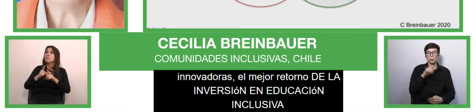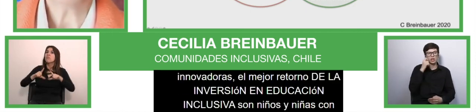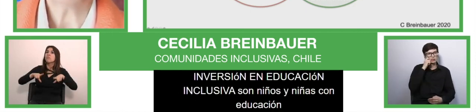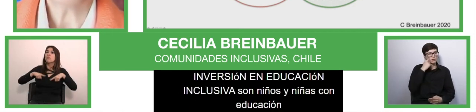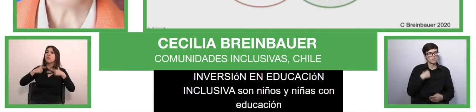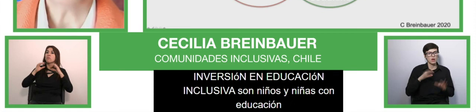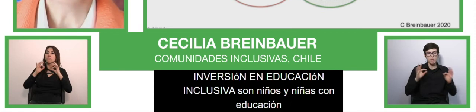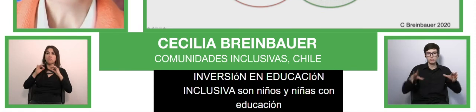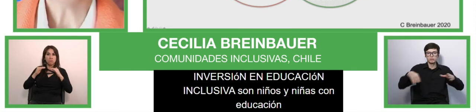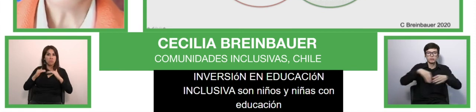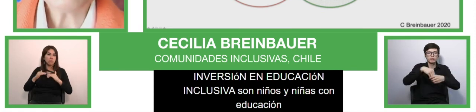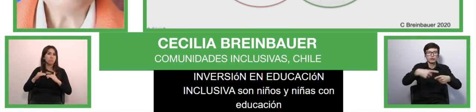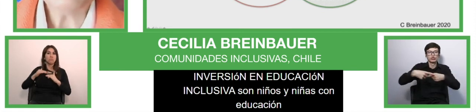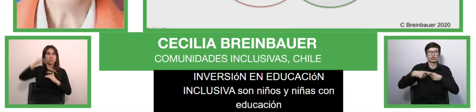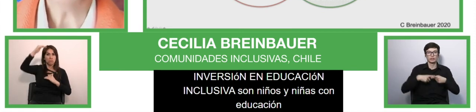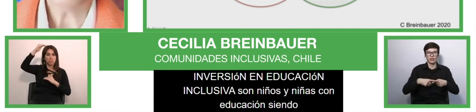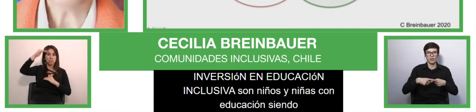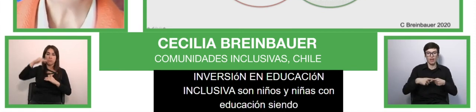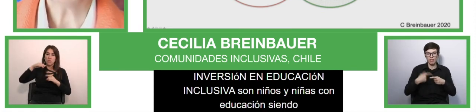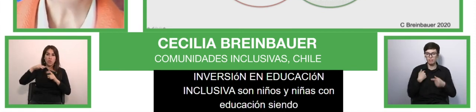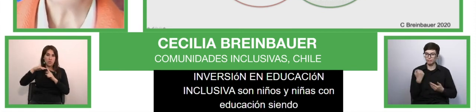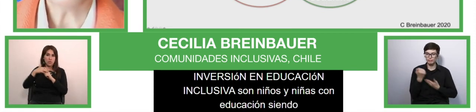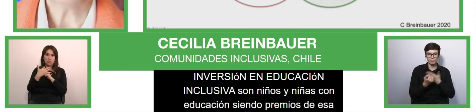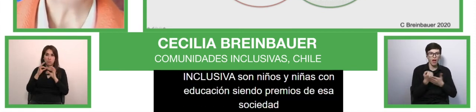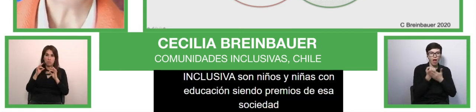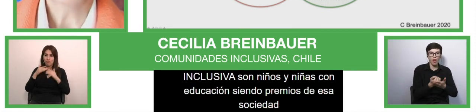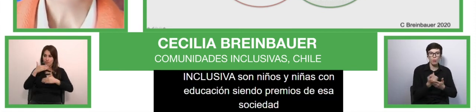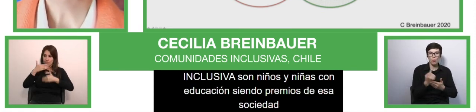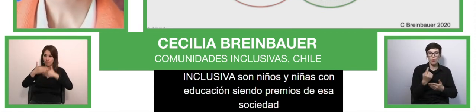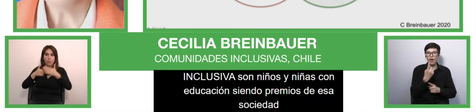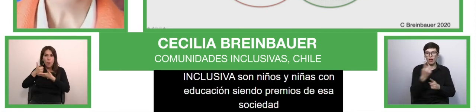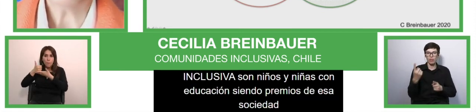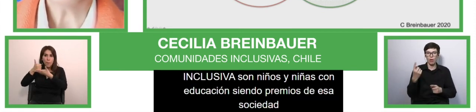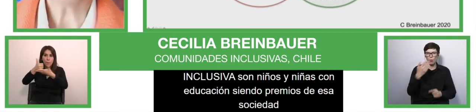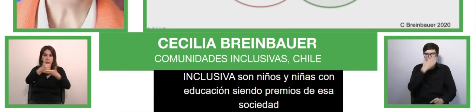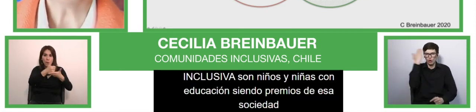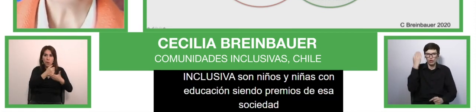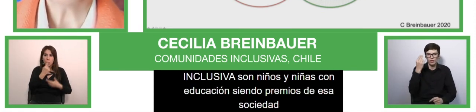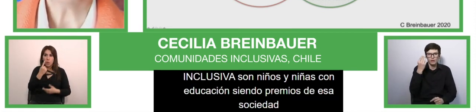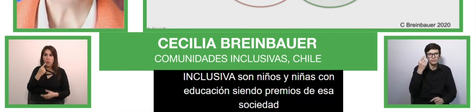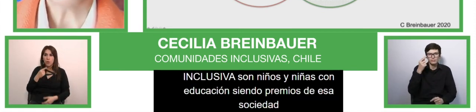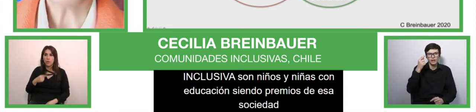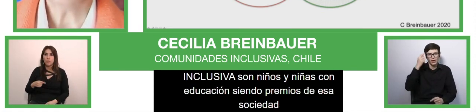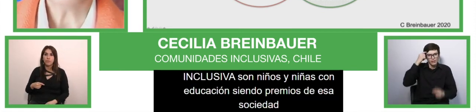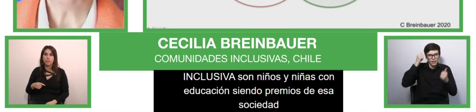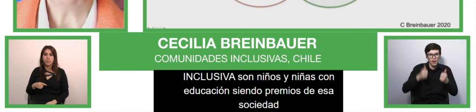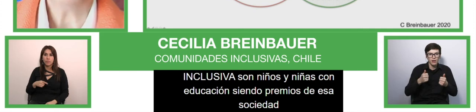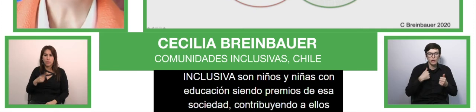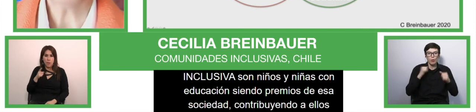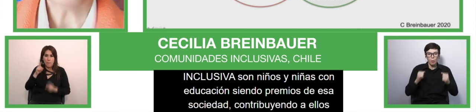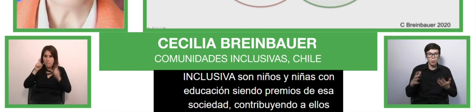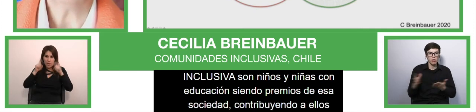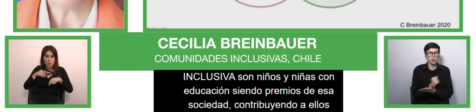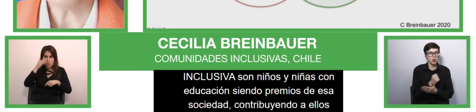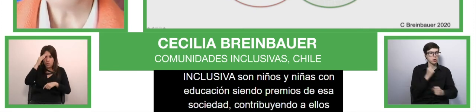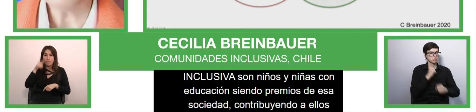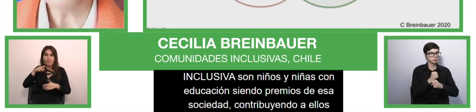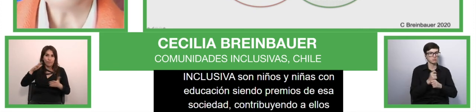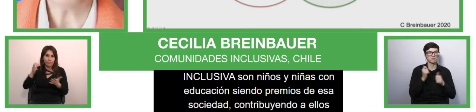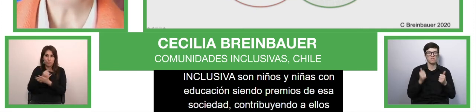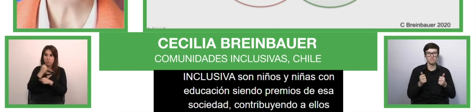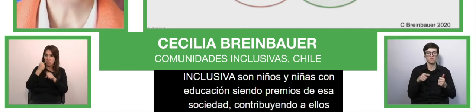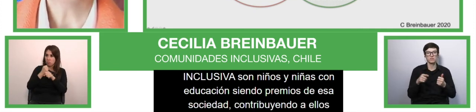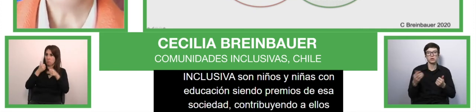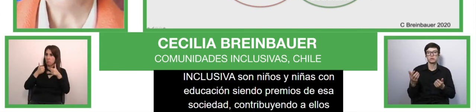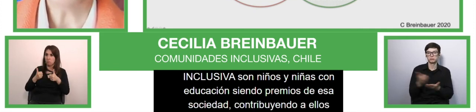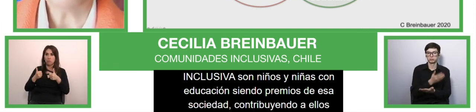plenos de la sociedad contribuyendo a ellas con sus talentos pudiendo ganarse el sustento a través de empleos ligados a sus